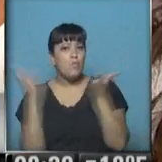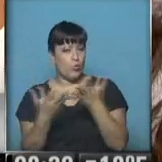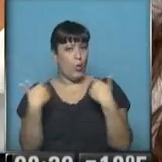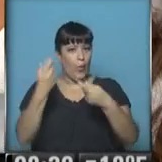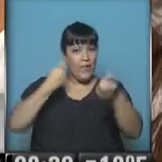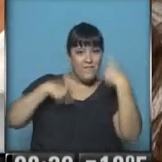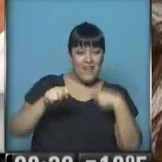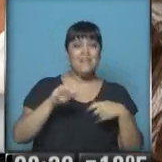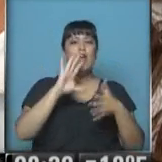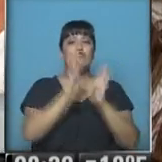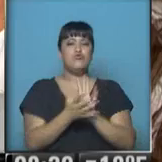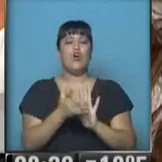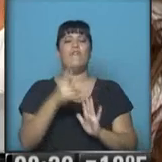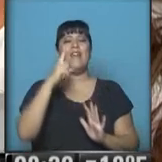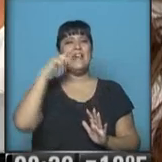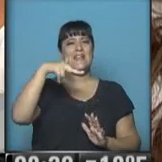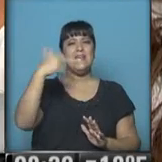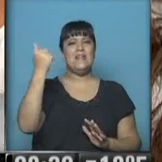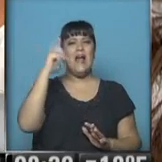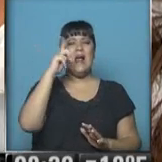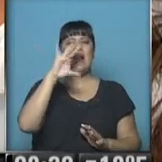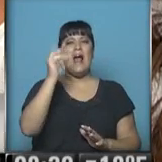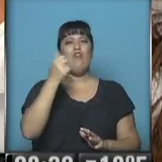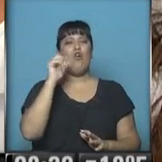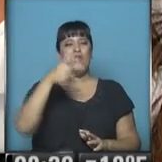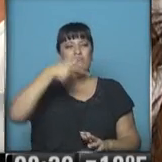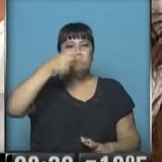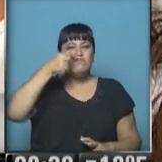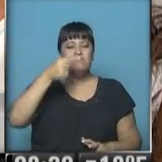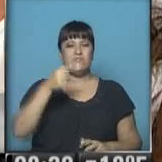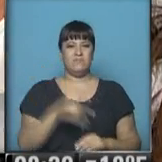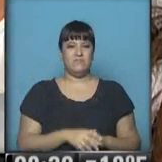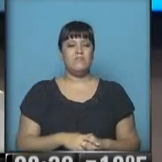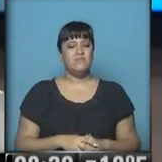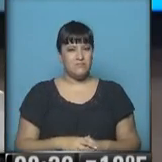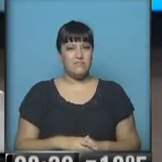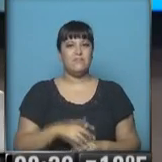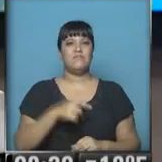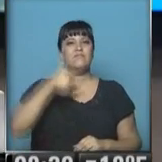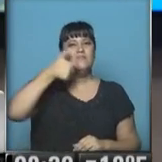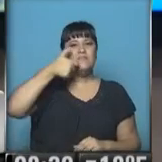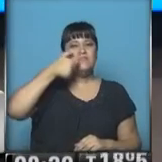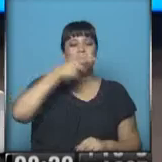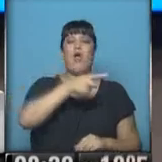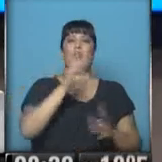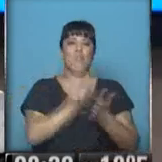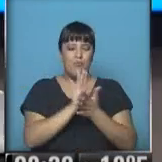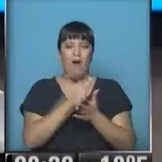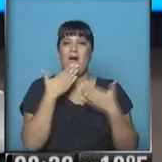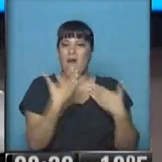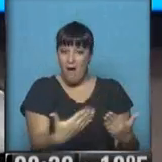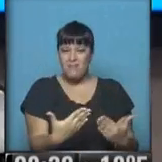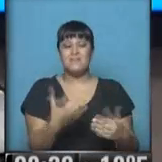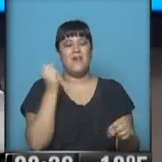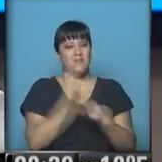inhaladores genéricos para enfermedades respiratorias Sí esa y otras noticias muy lindas que se han dado en Entre Ríos producto del trabajo que Hi ciencia y